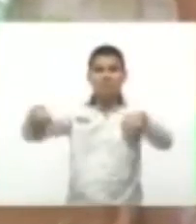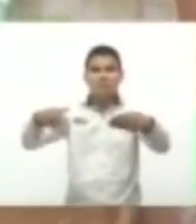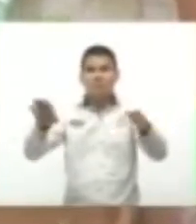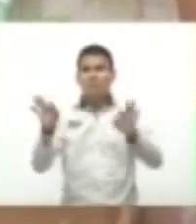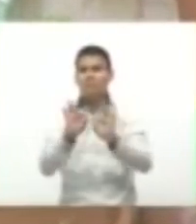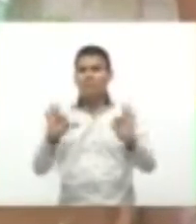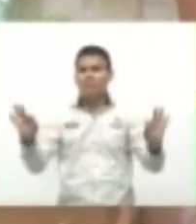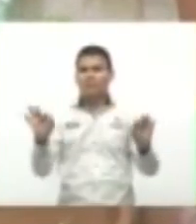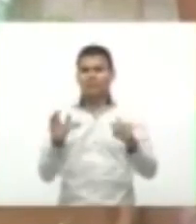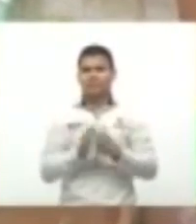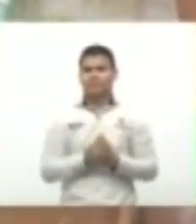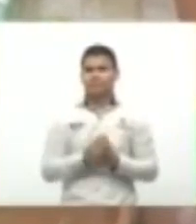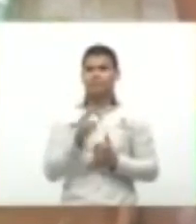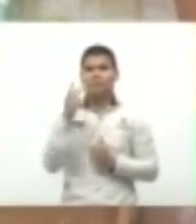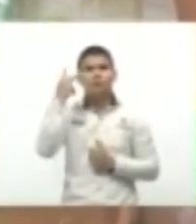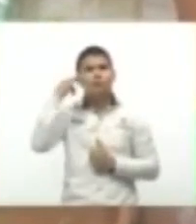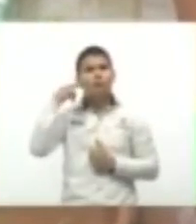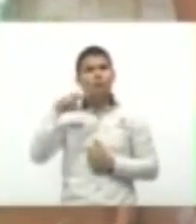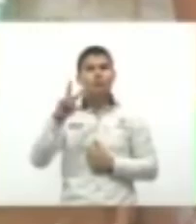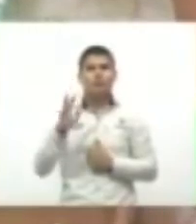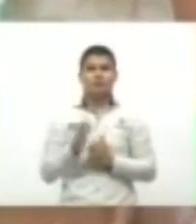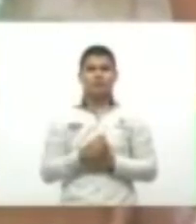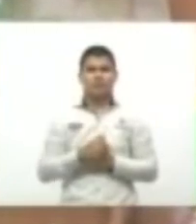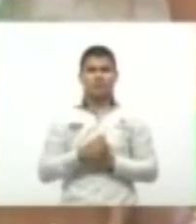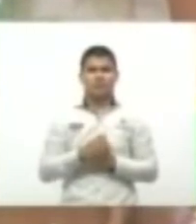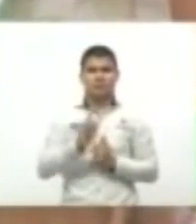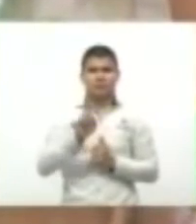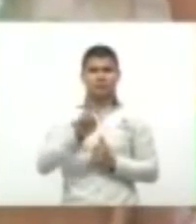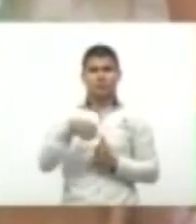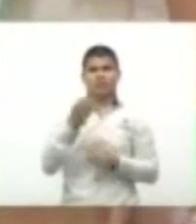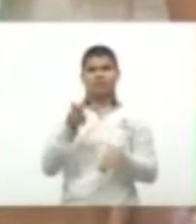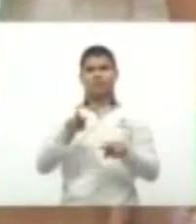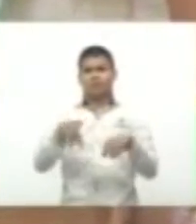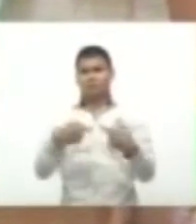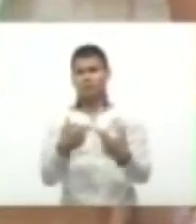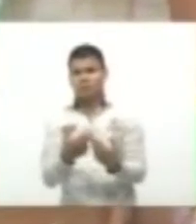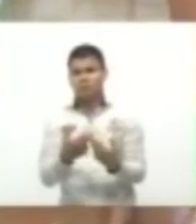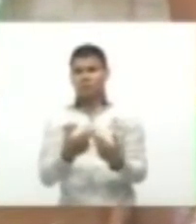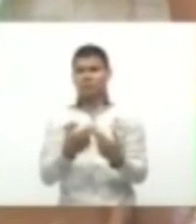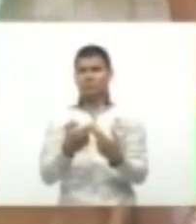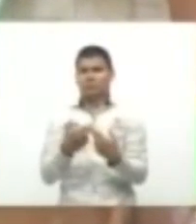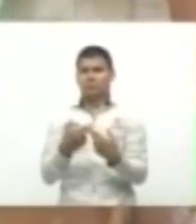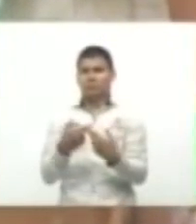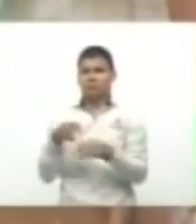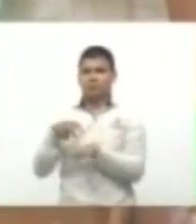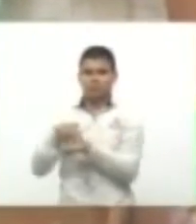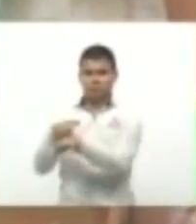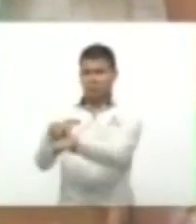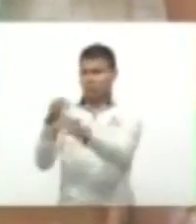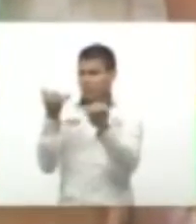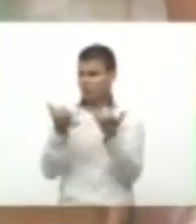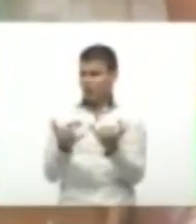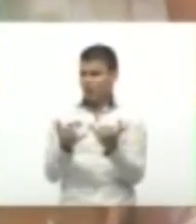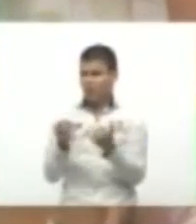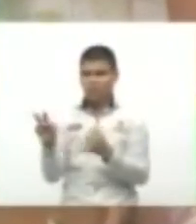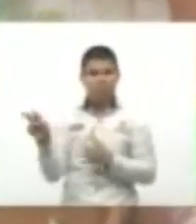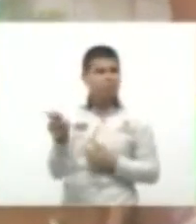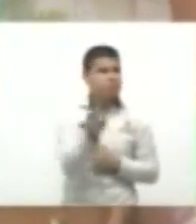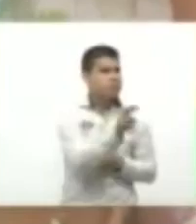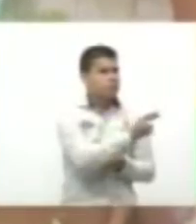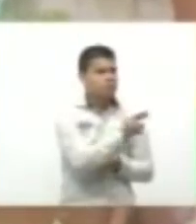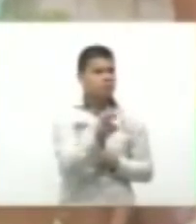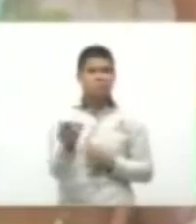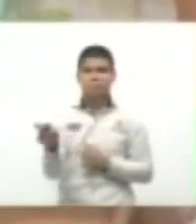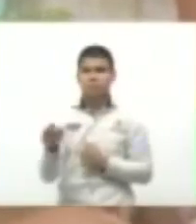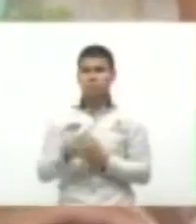cuestión fueron los dos días siguientes a la reunión, y hasta ahora. Sin